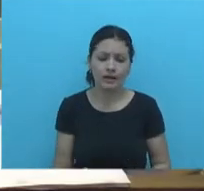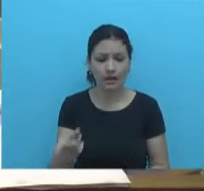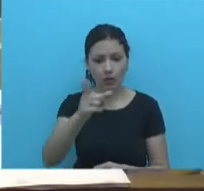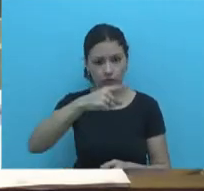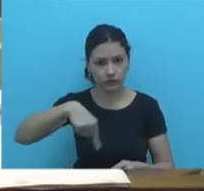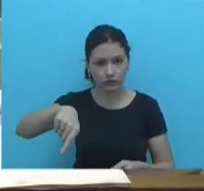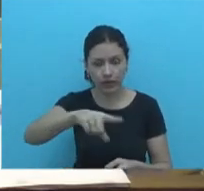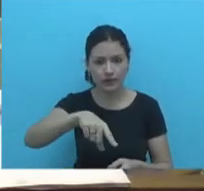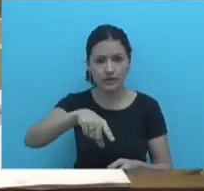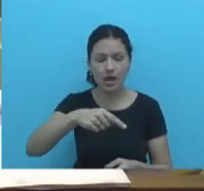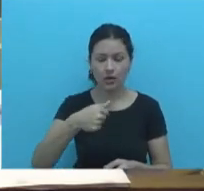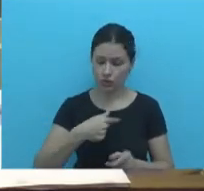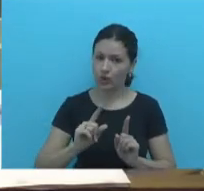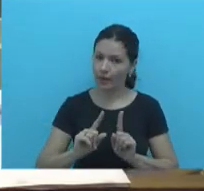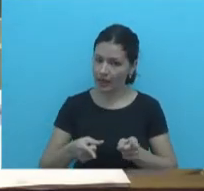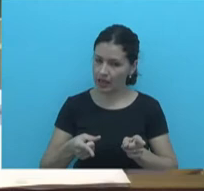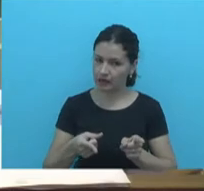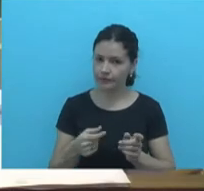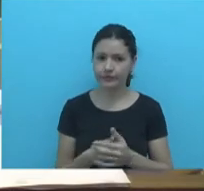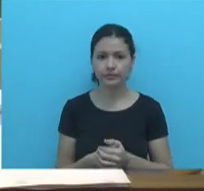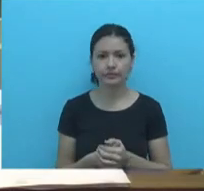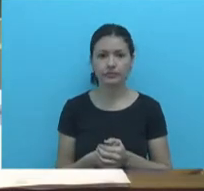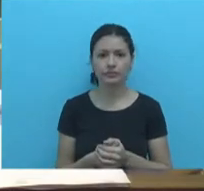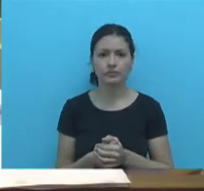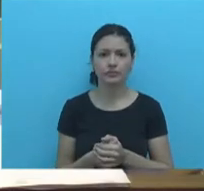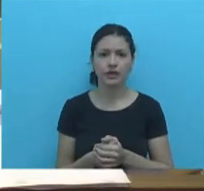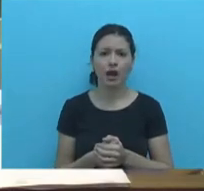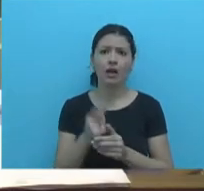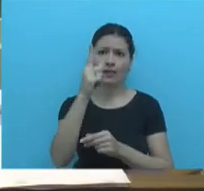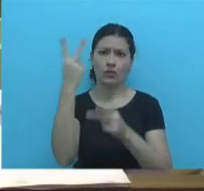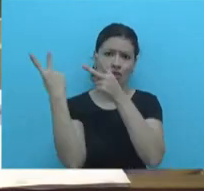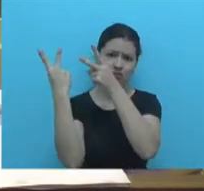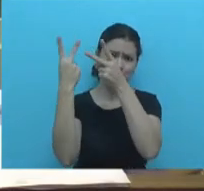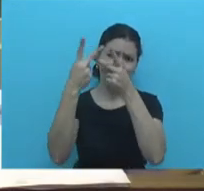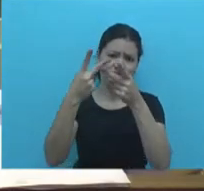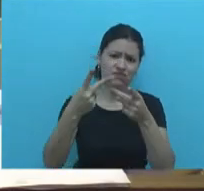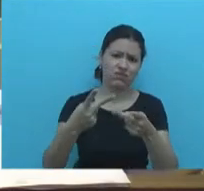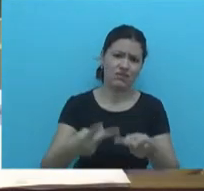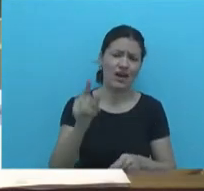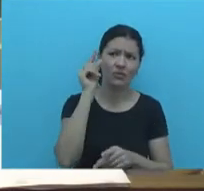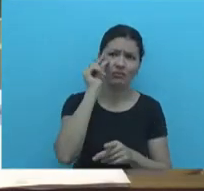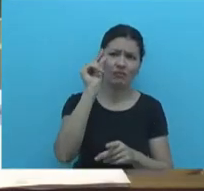también yo particularmente cuando tengo que venir desde allá, es una distancia lejana,